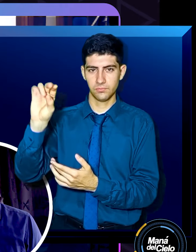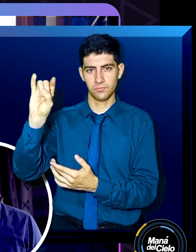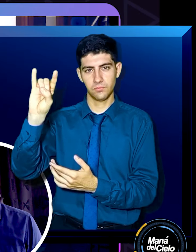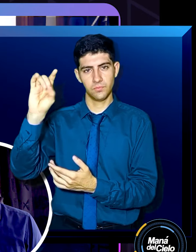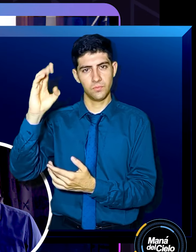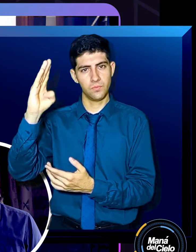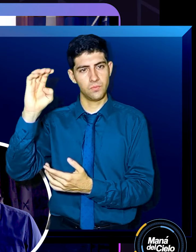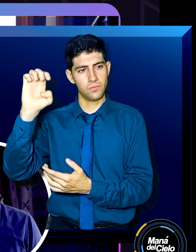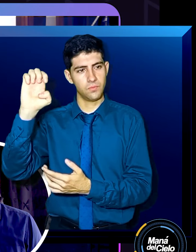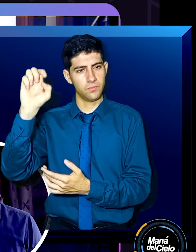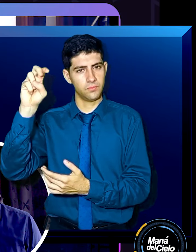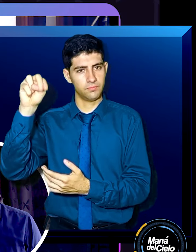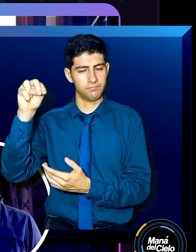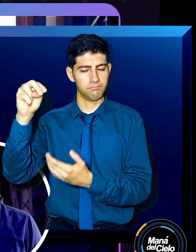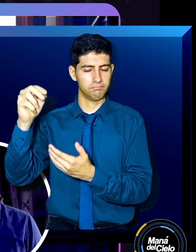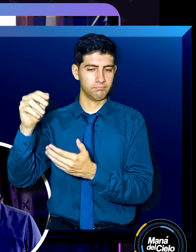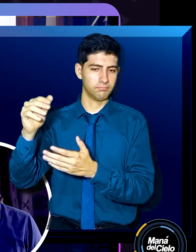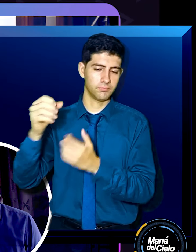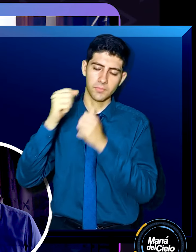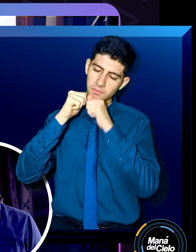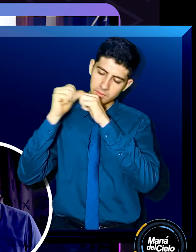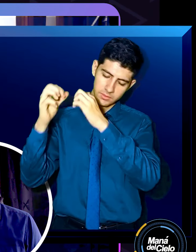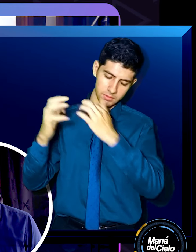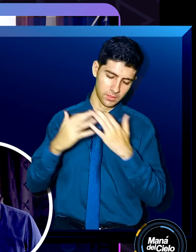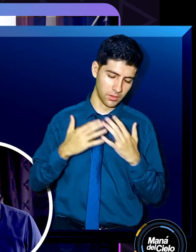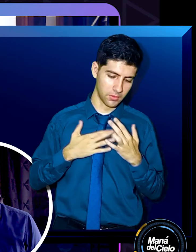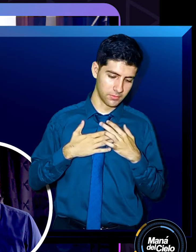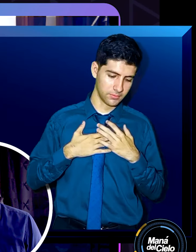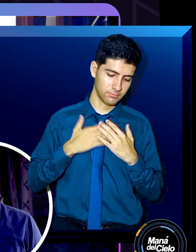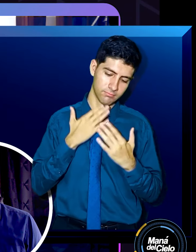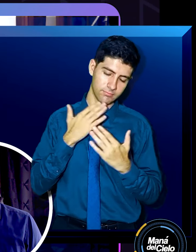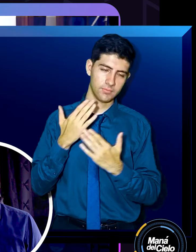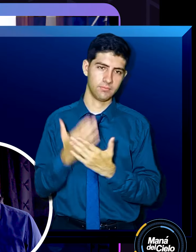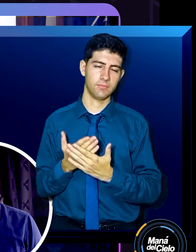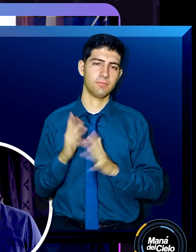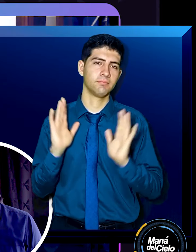Si yo me dejara bendecir todas las veces que él quiere, me moriría de la bendición.